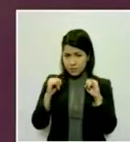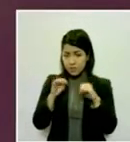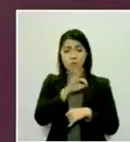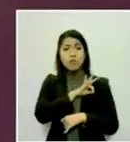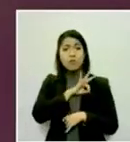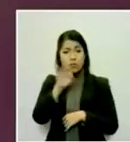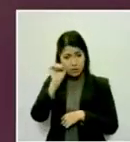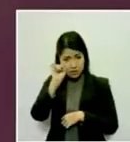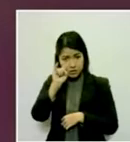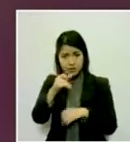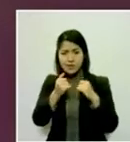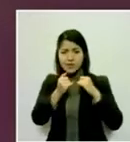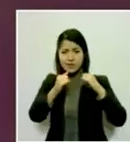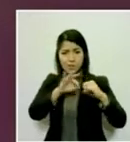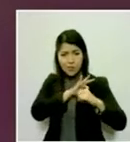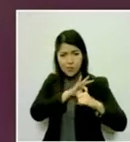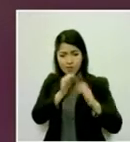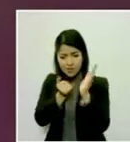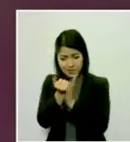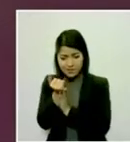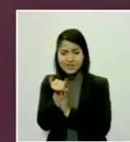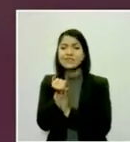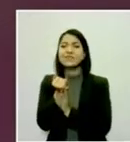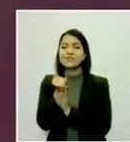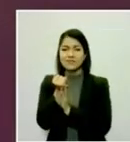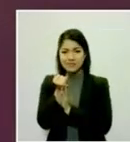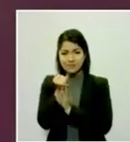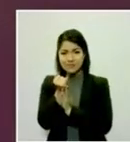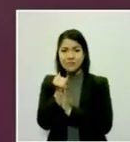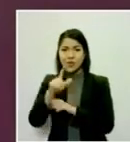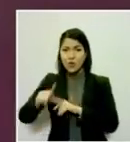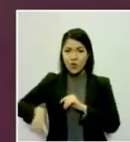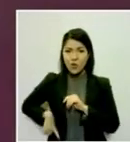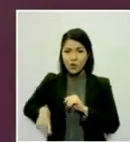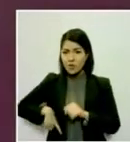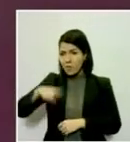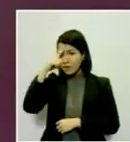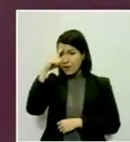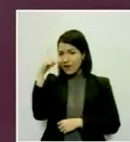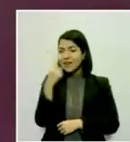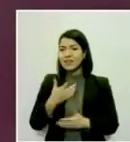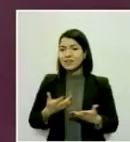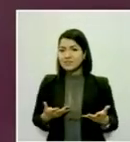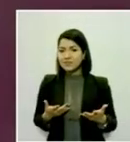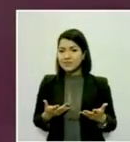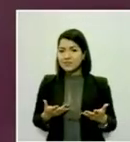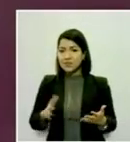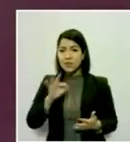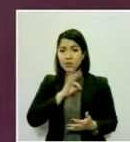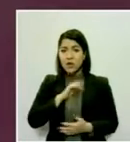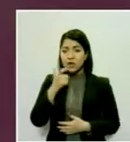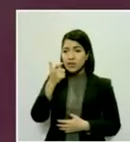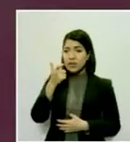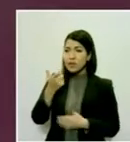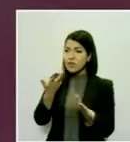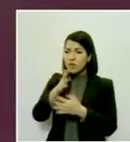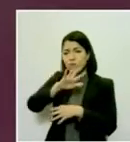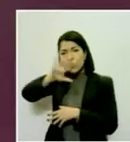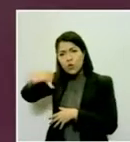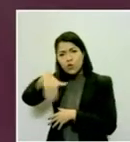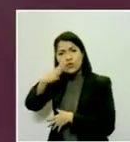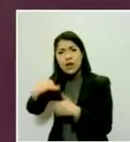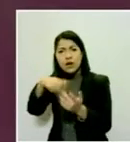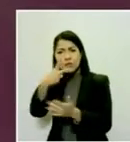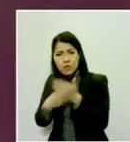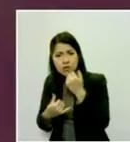facultades y toda la acción gubernamental para gestionar. No quiere decir que porque